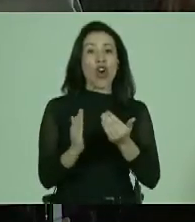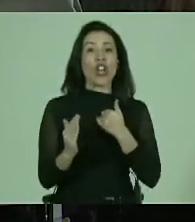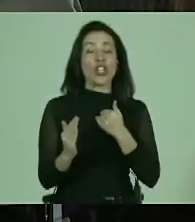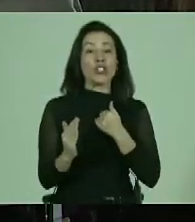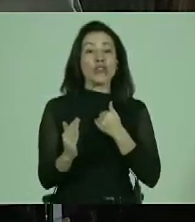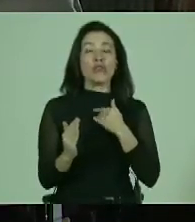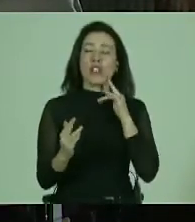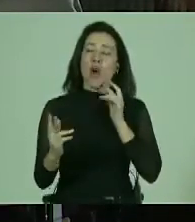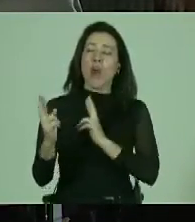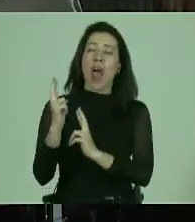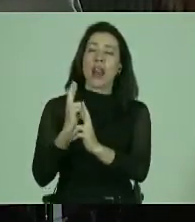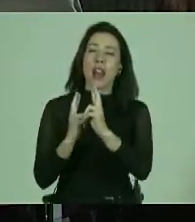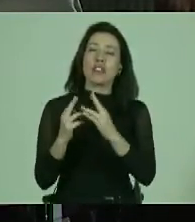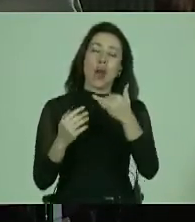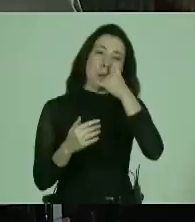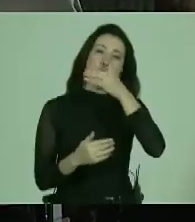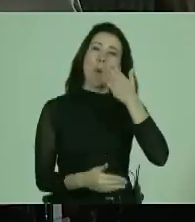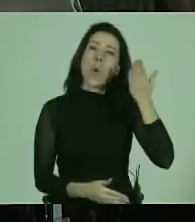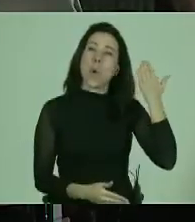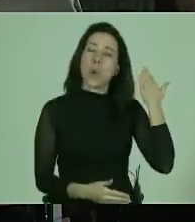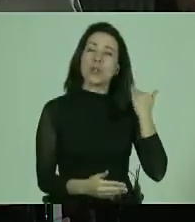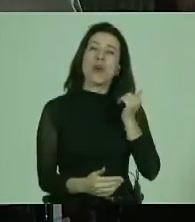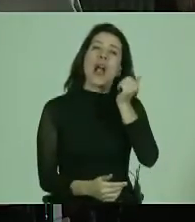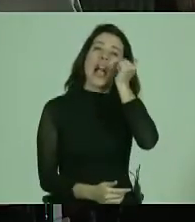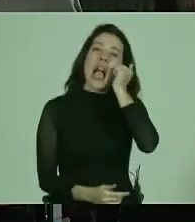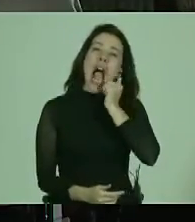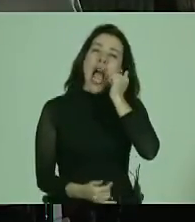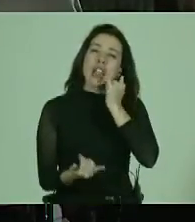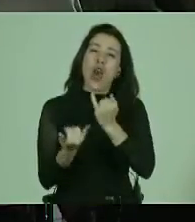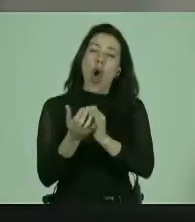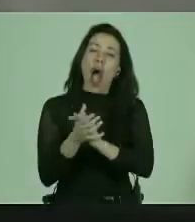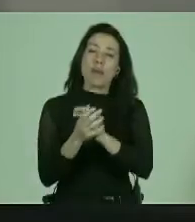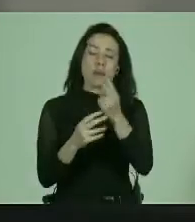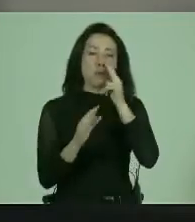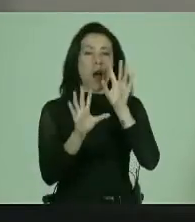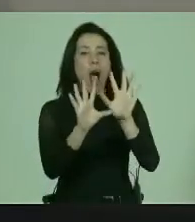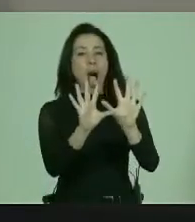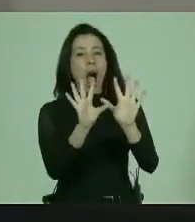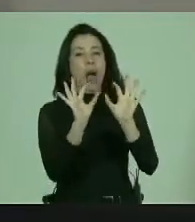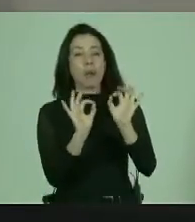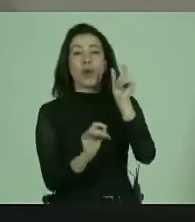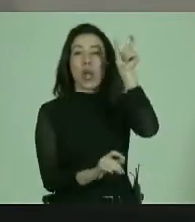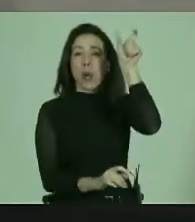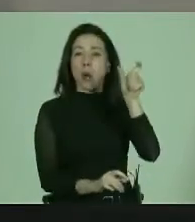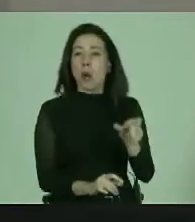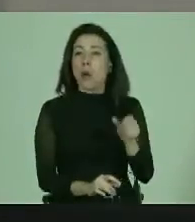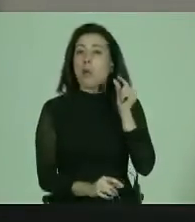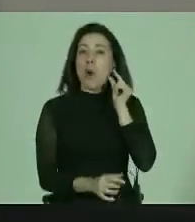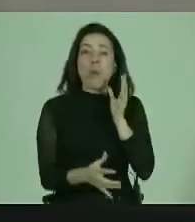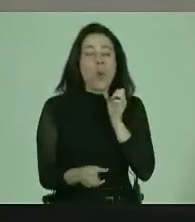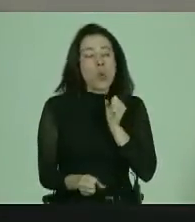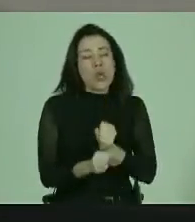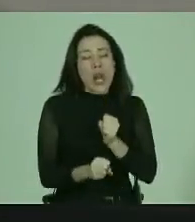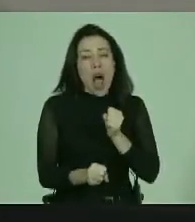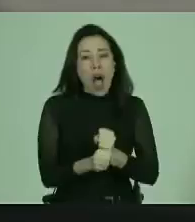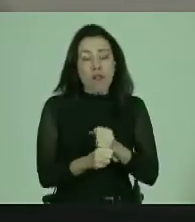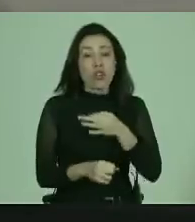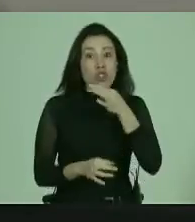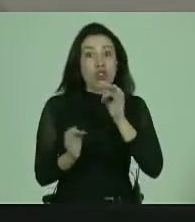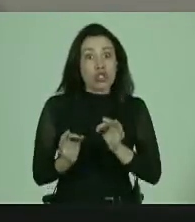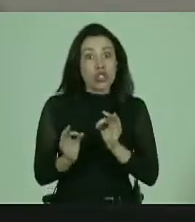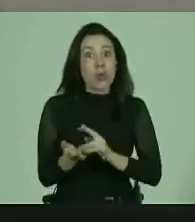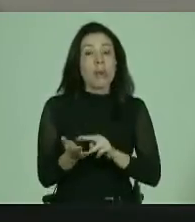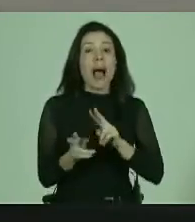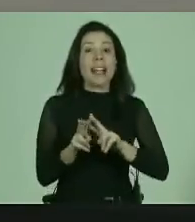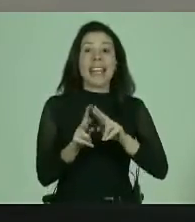una relación ya de tiempo cariño amistad y admiración porque la verdad que es una mujer muy trabajadora y doy constancia porque está